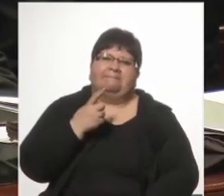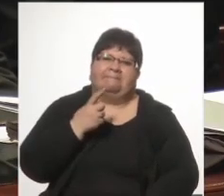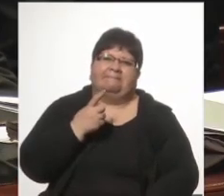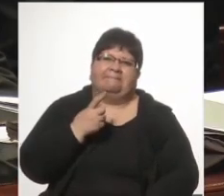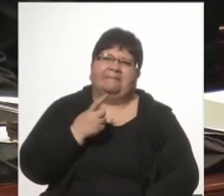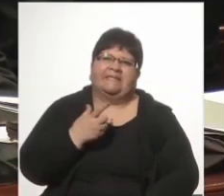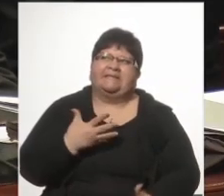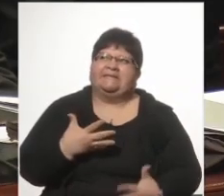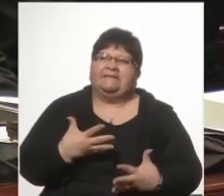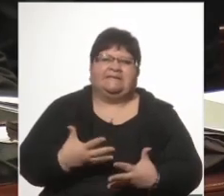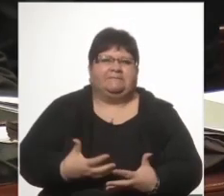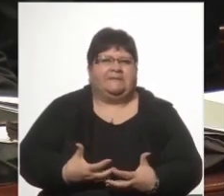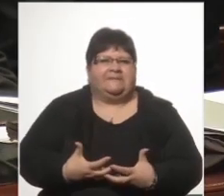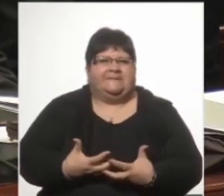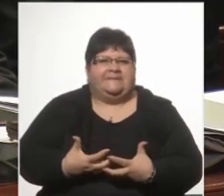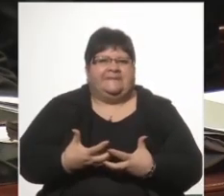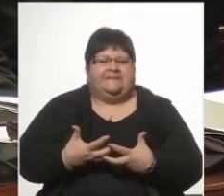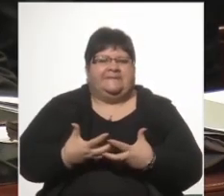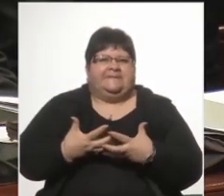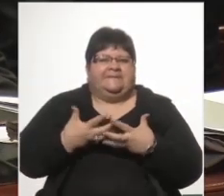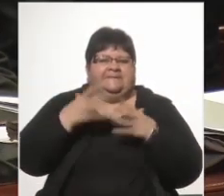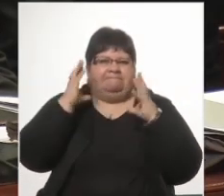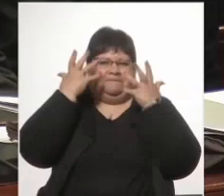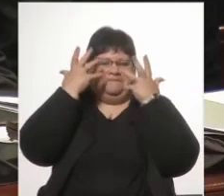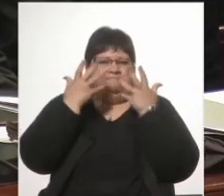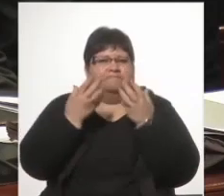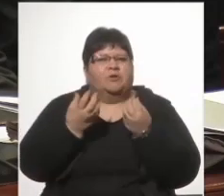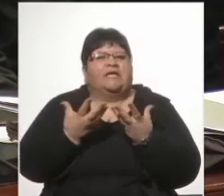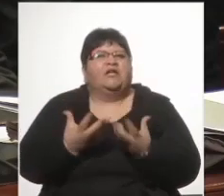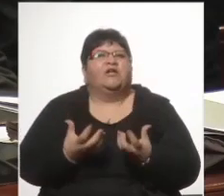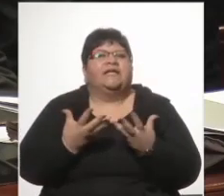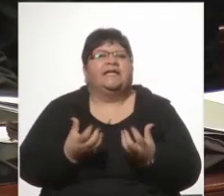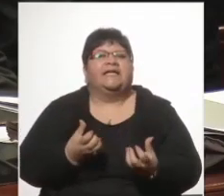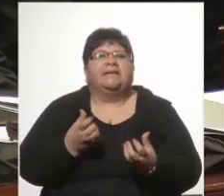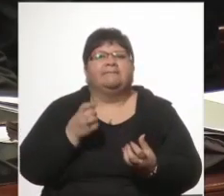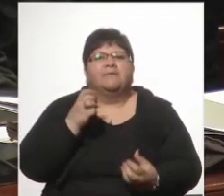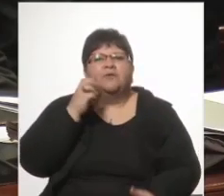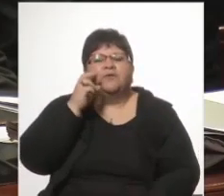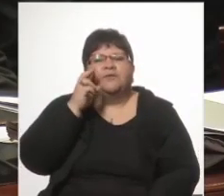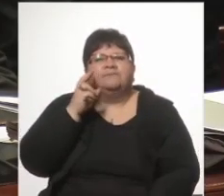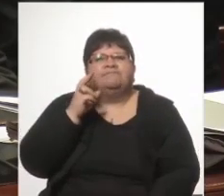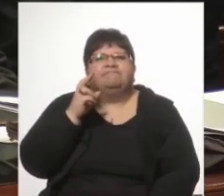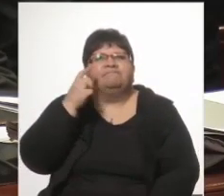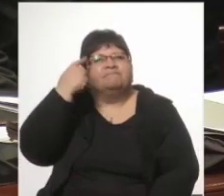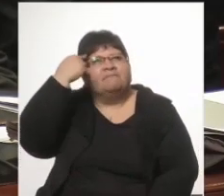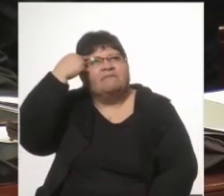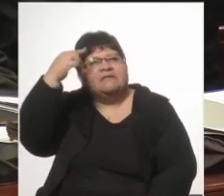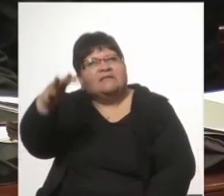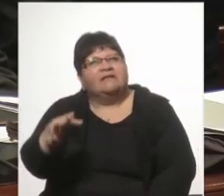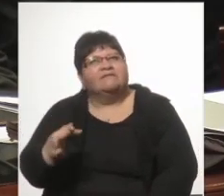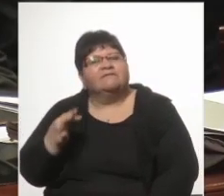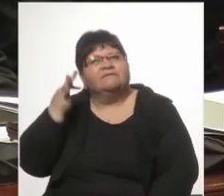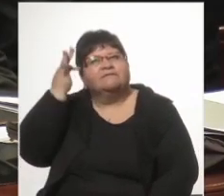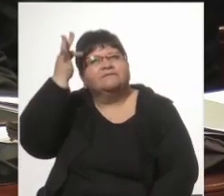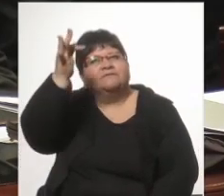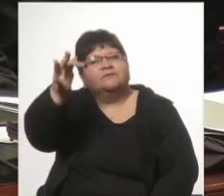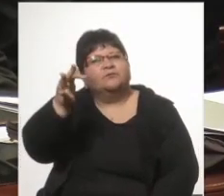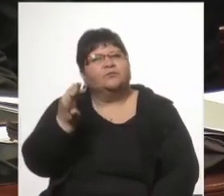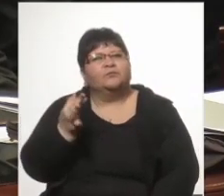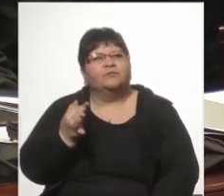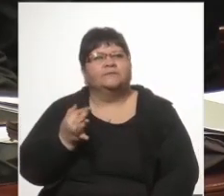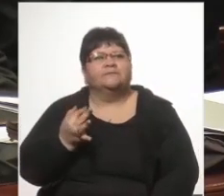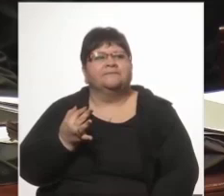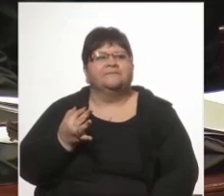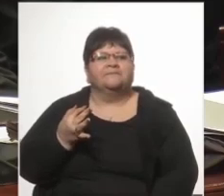porque los que queremos ver el futuro nos encontramos con que el país